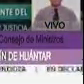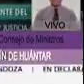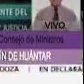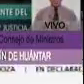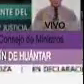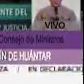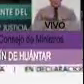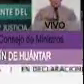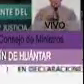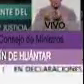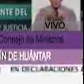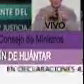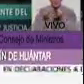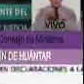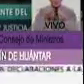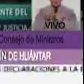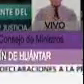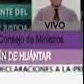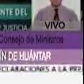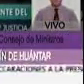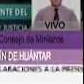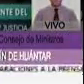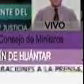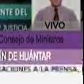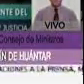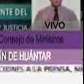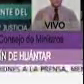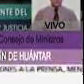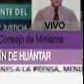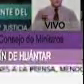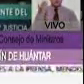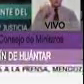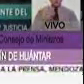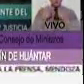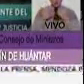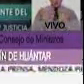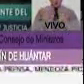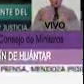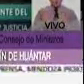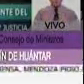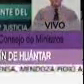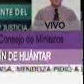Quiero señalarles que entonces y el día de hoy